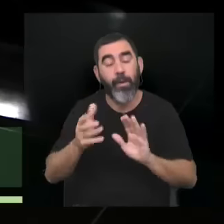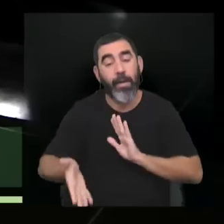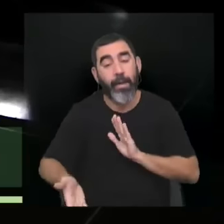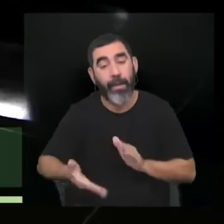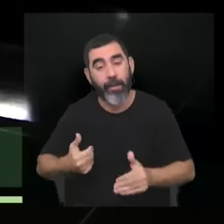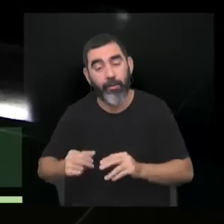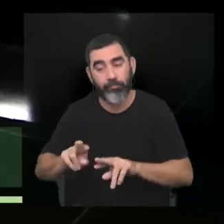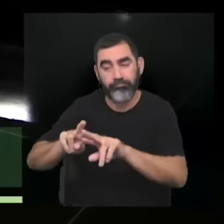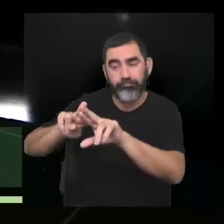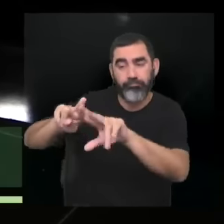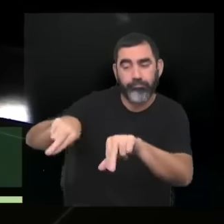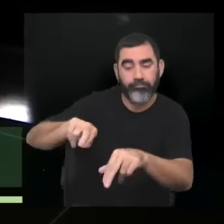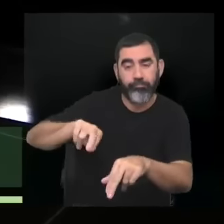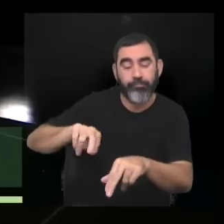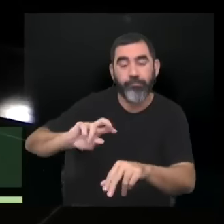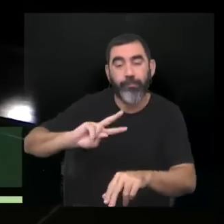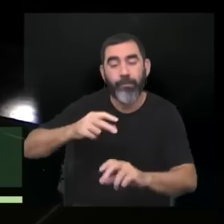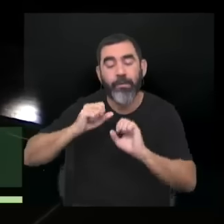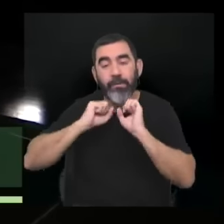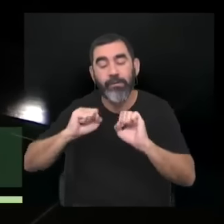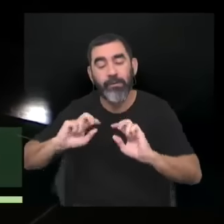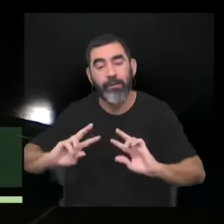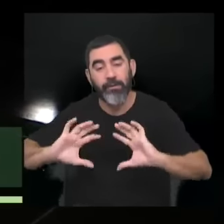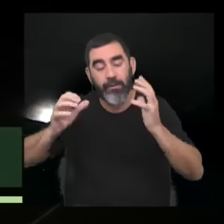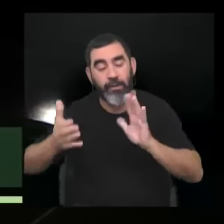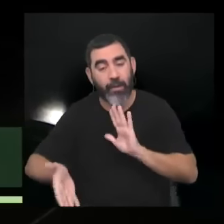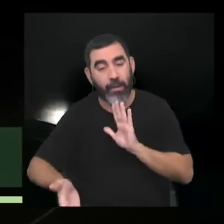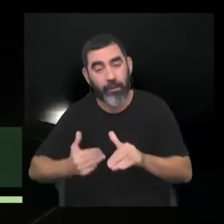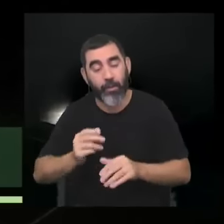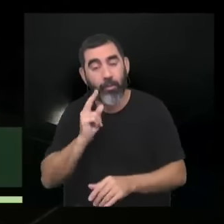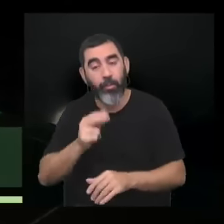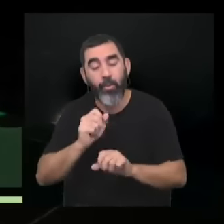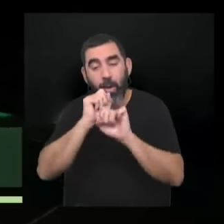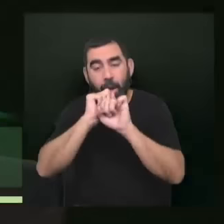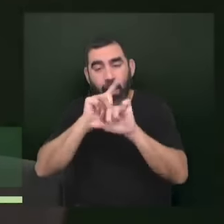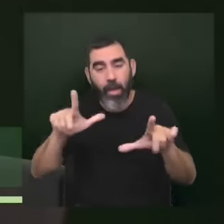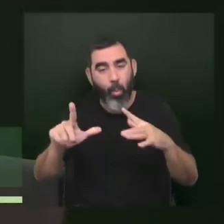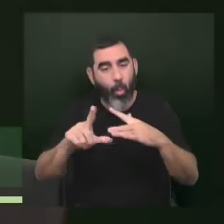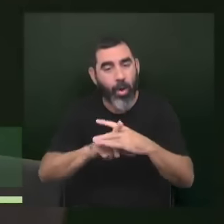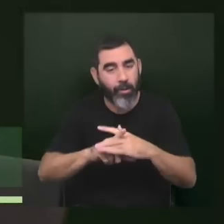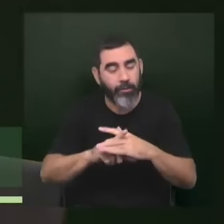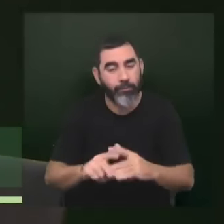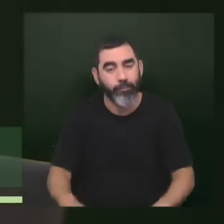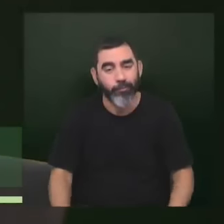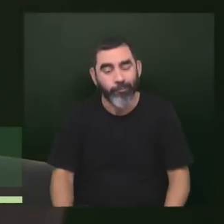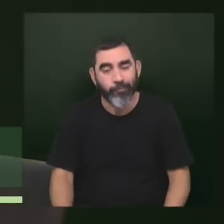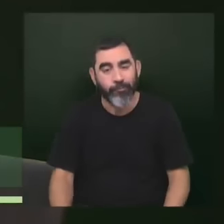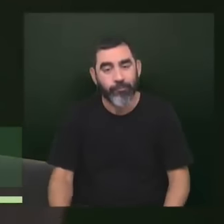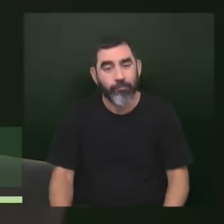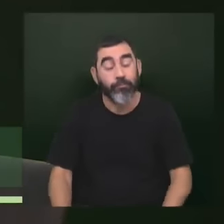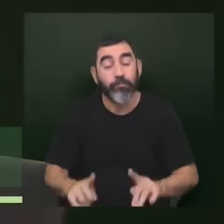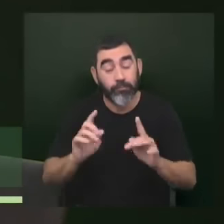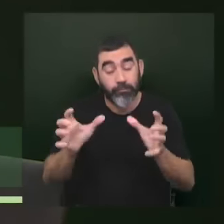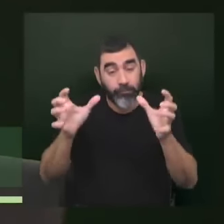no la eliminación de la subsecretaría para combatir la violencia de género la prohibición del lenguaje inclusivo inclusive el riesgo